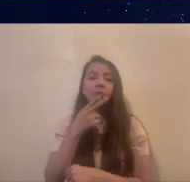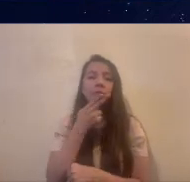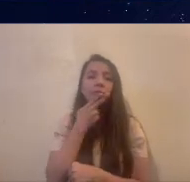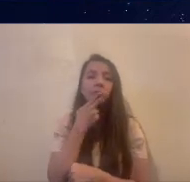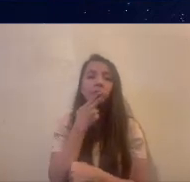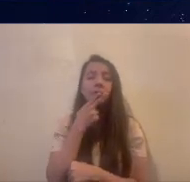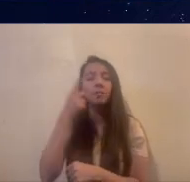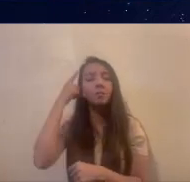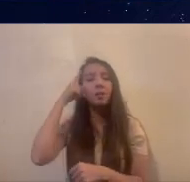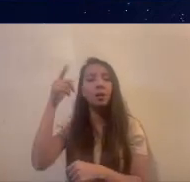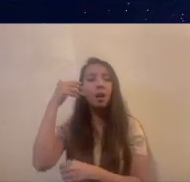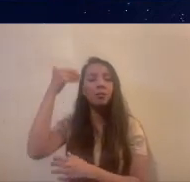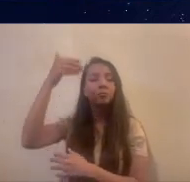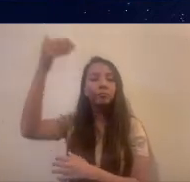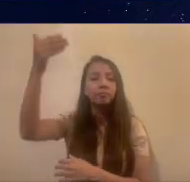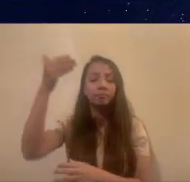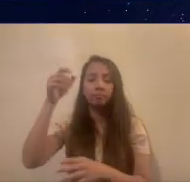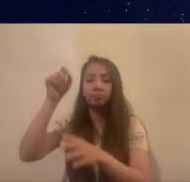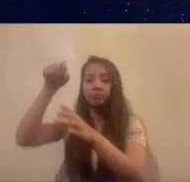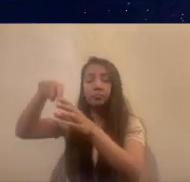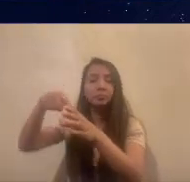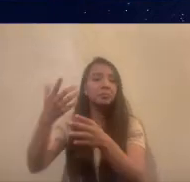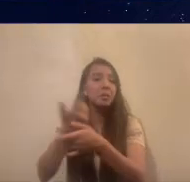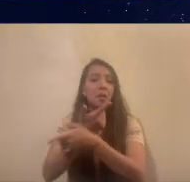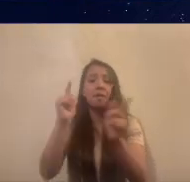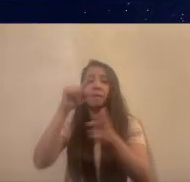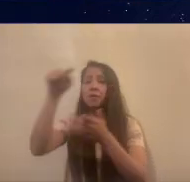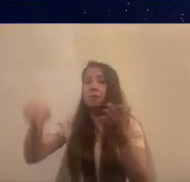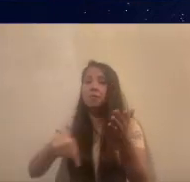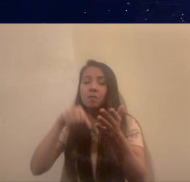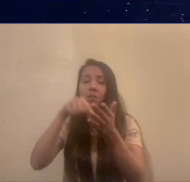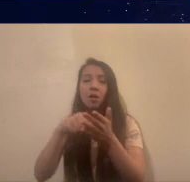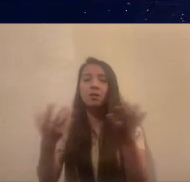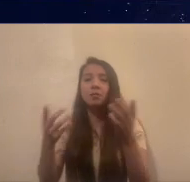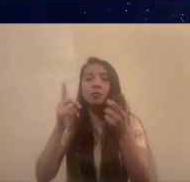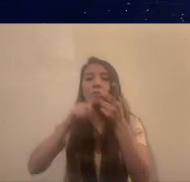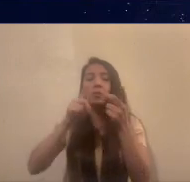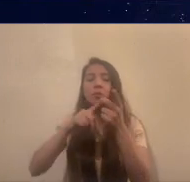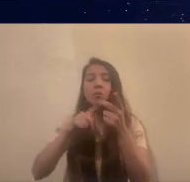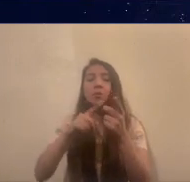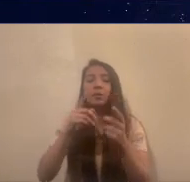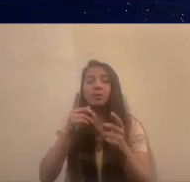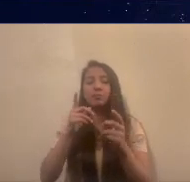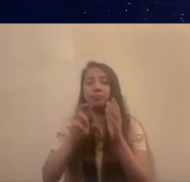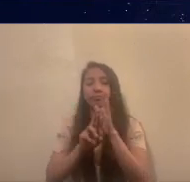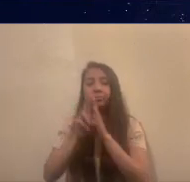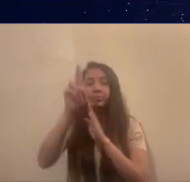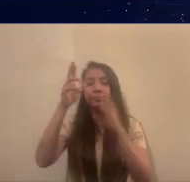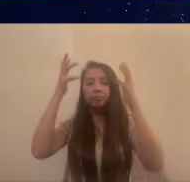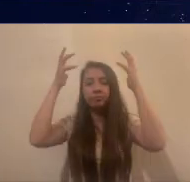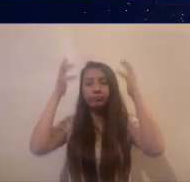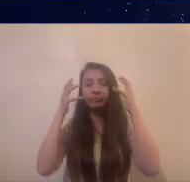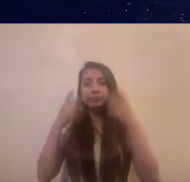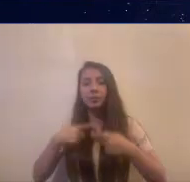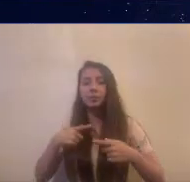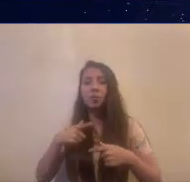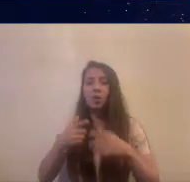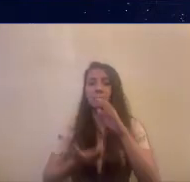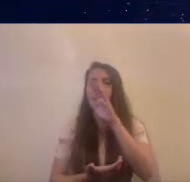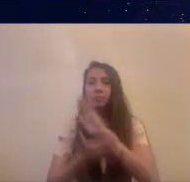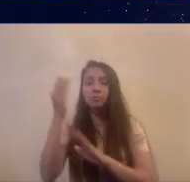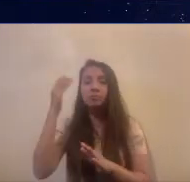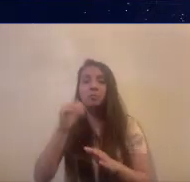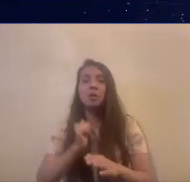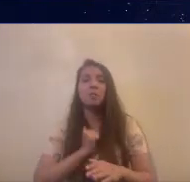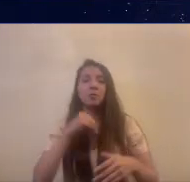posterior establecimiento de cultivos en el lugar que sea a donde se vayan a instalar los supuestos astronautas que lleven quinoa como fuente